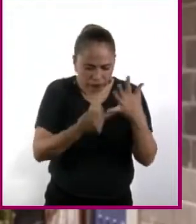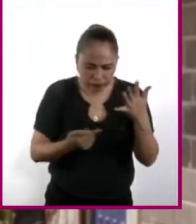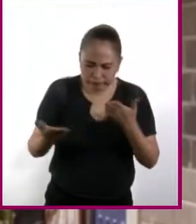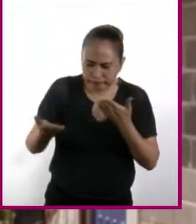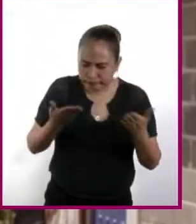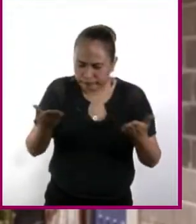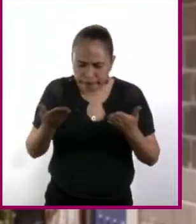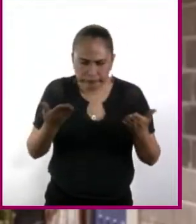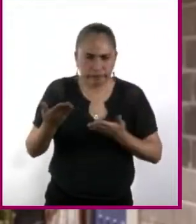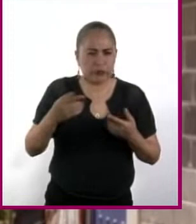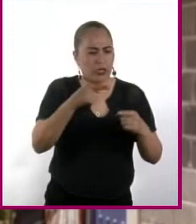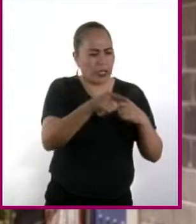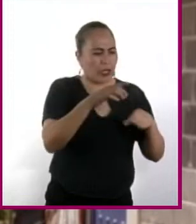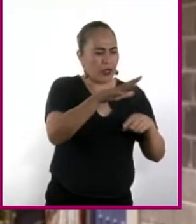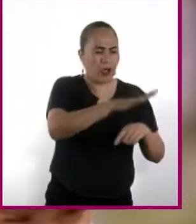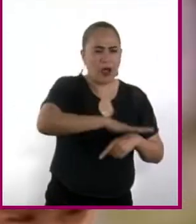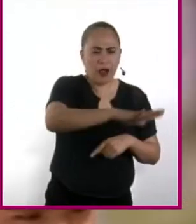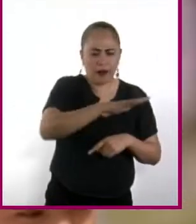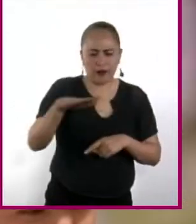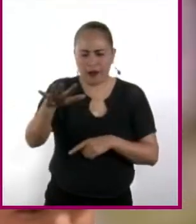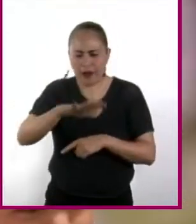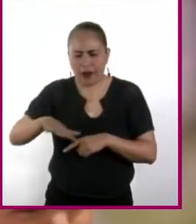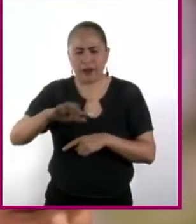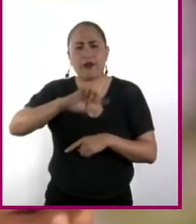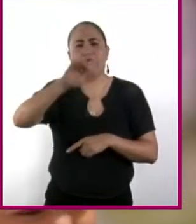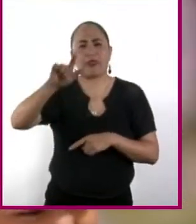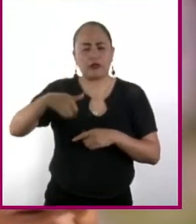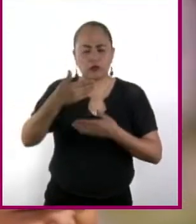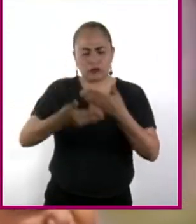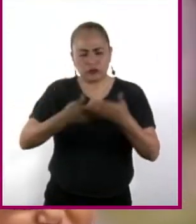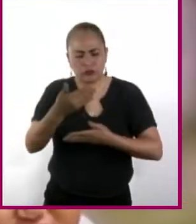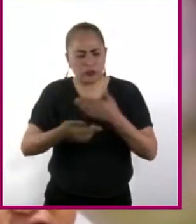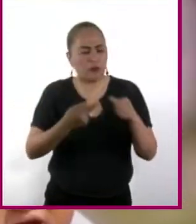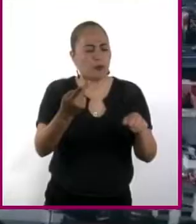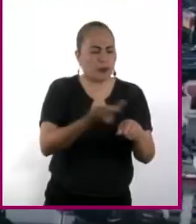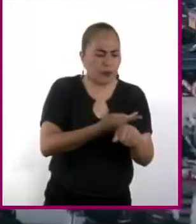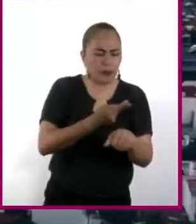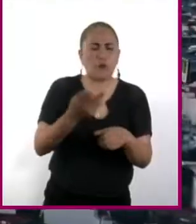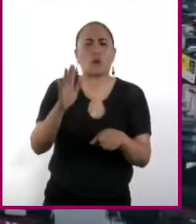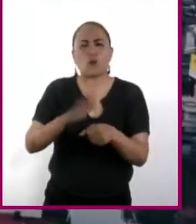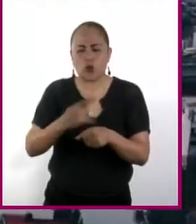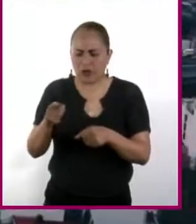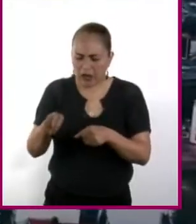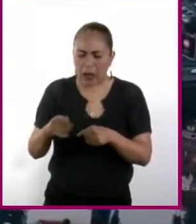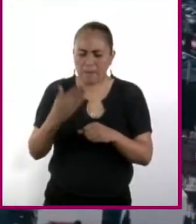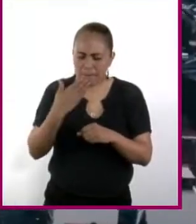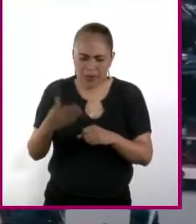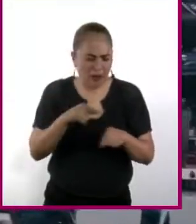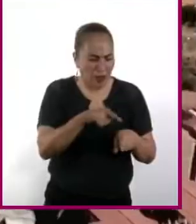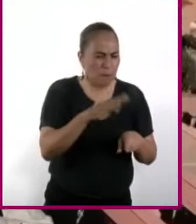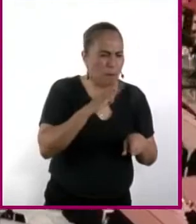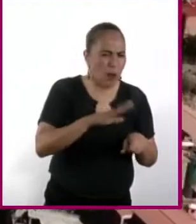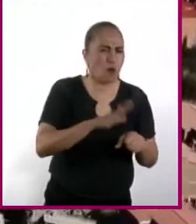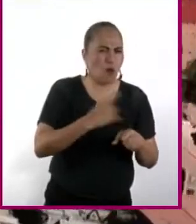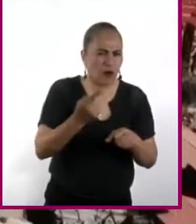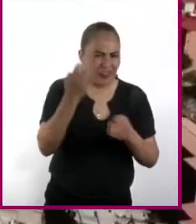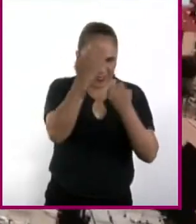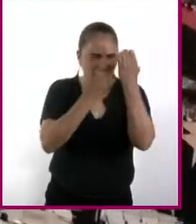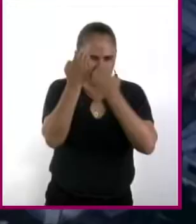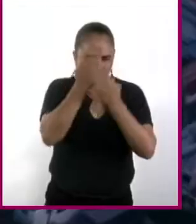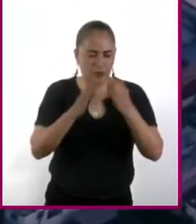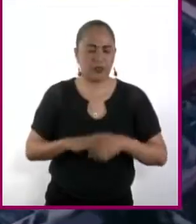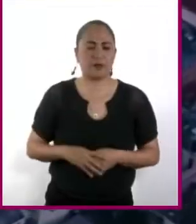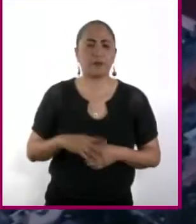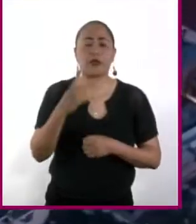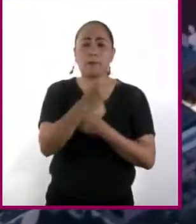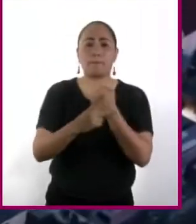territorios y analizar las causas y consecuencias de sus diferencias. Algunos factores que determinan que un país tenga